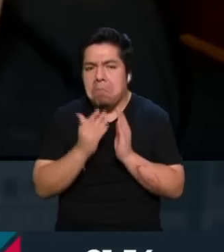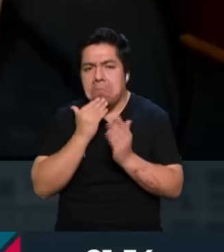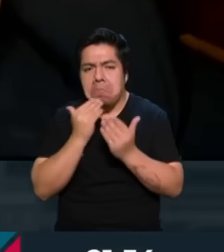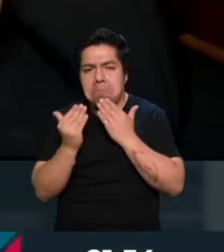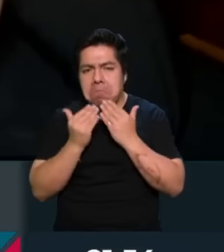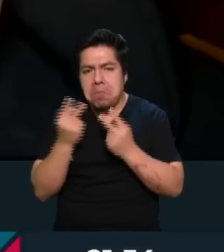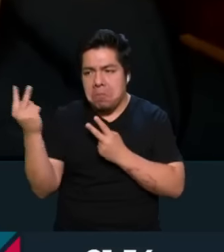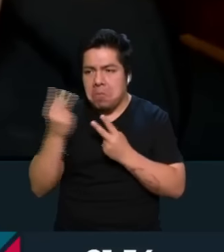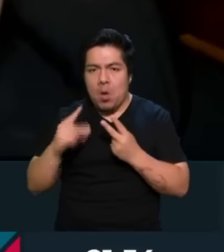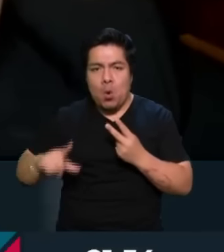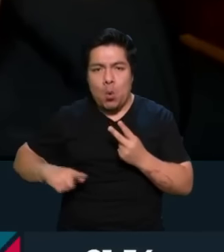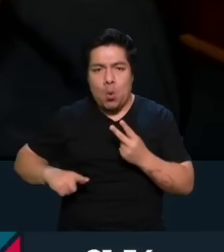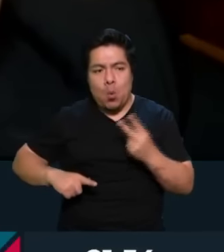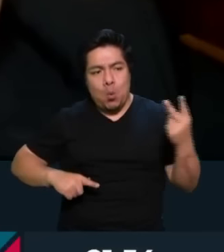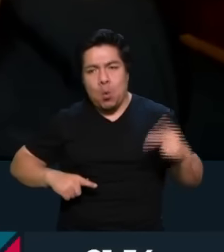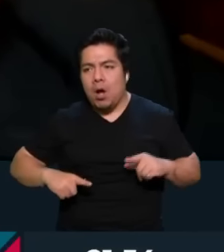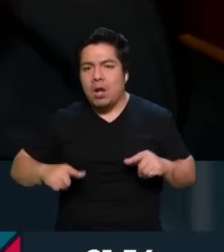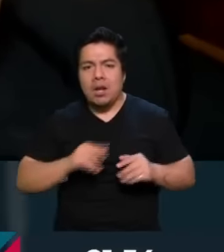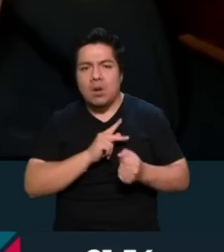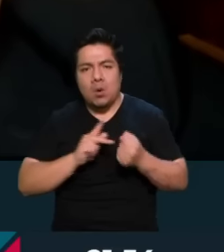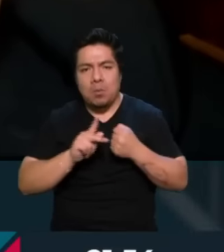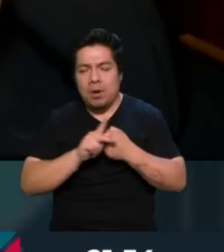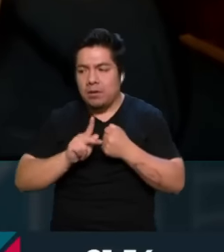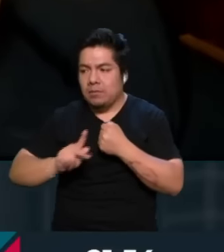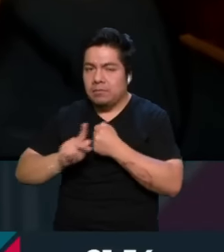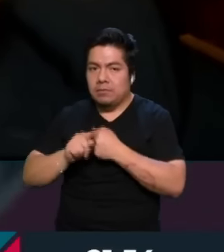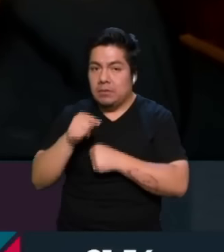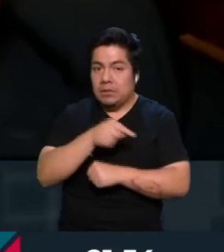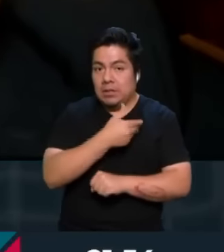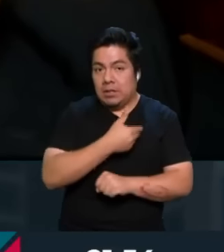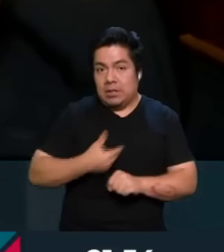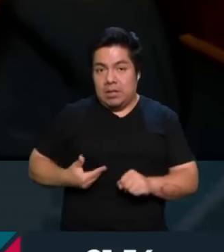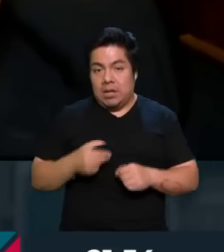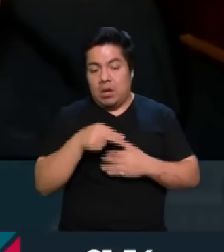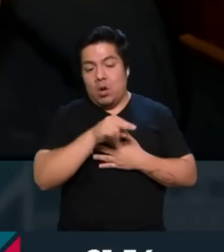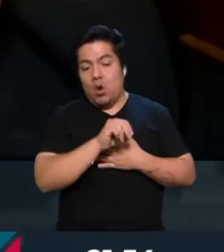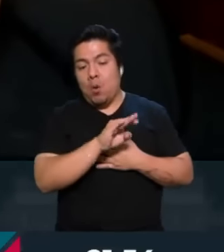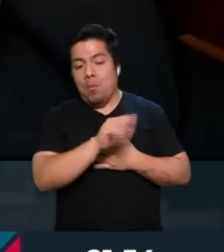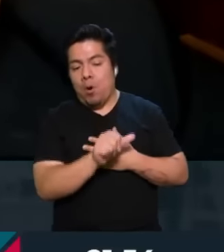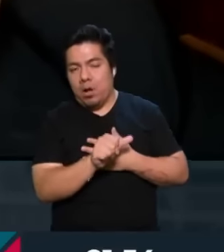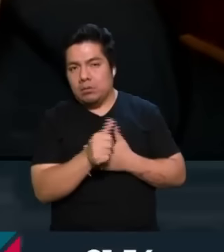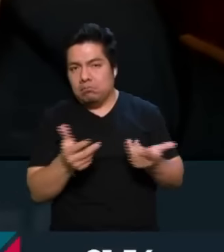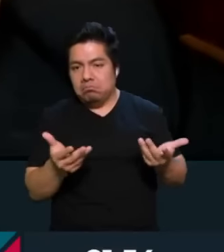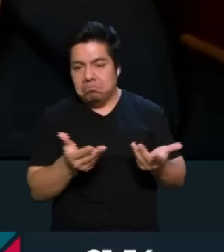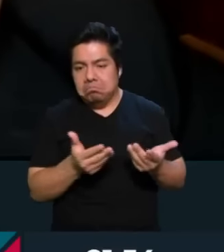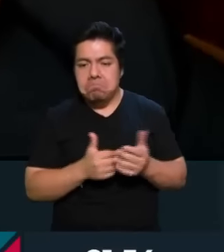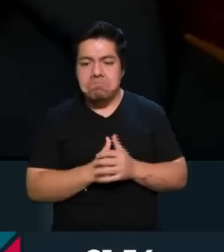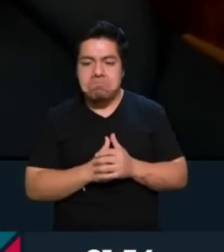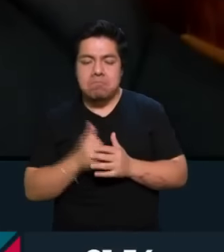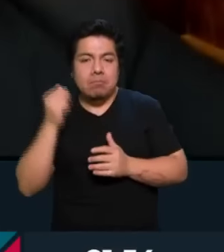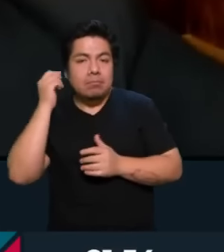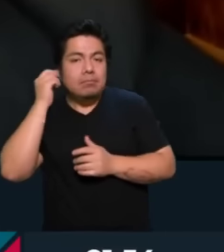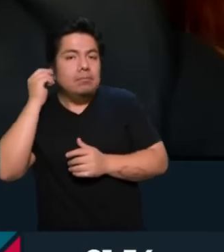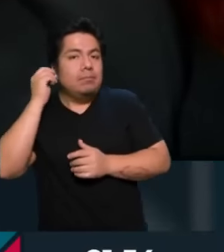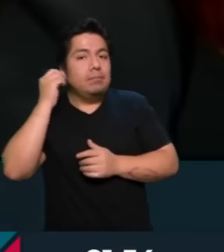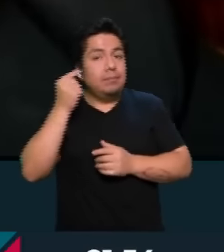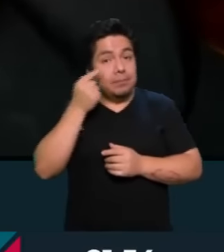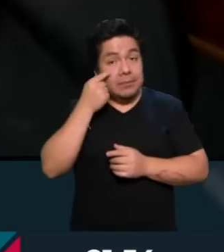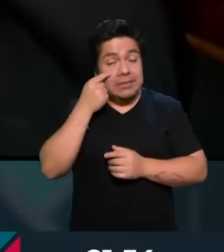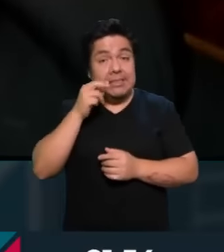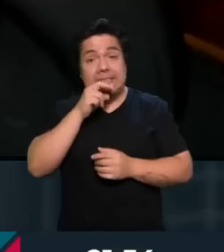entre las dos naciones Y dónde pues dejaría al al presidente actual todav m Este noboa mira pues